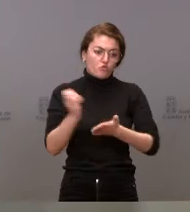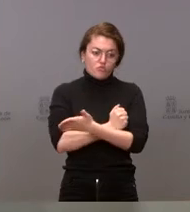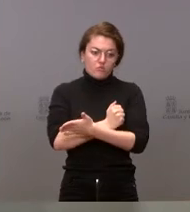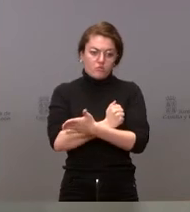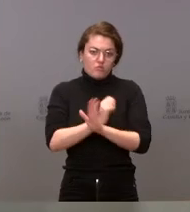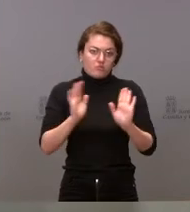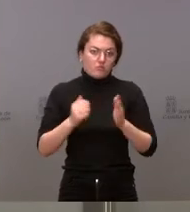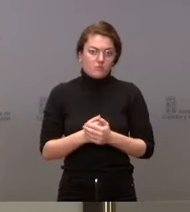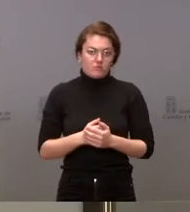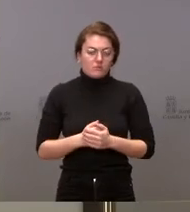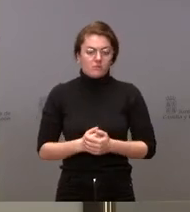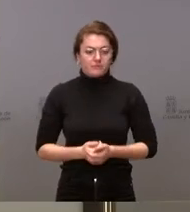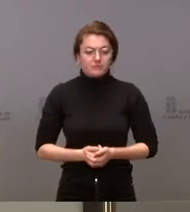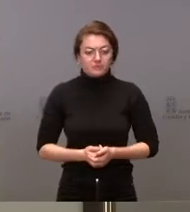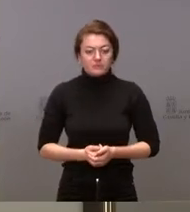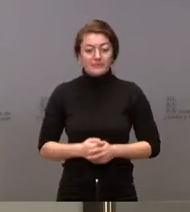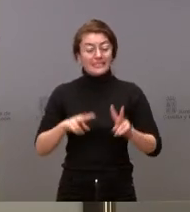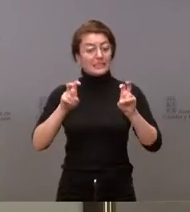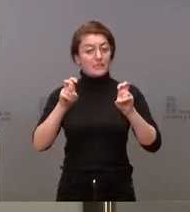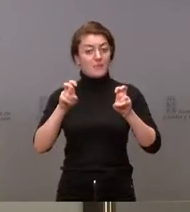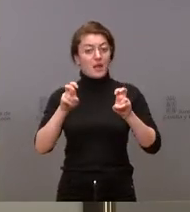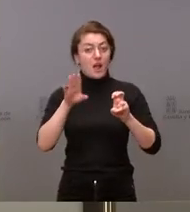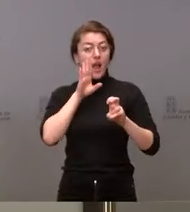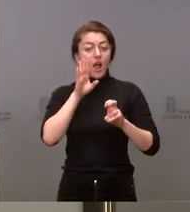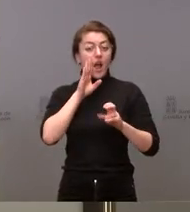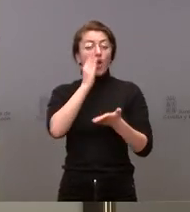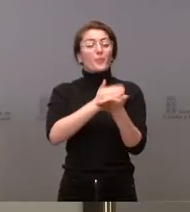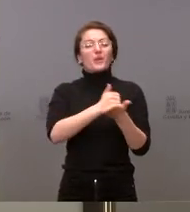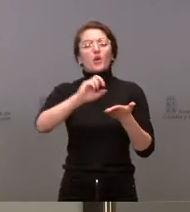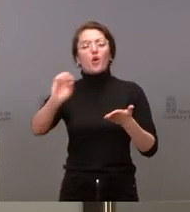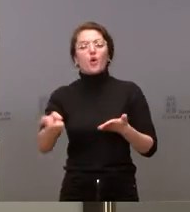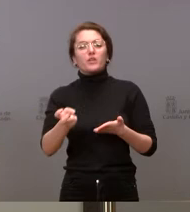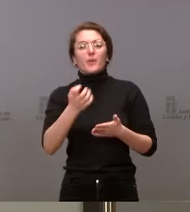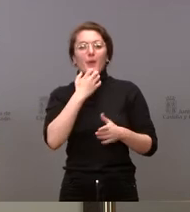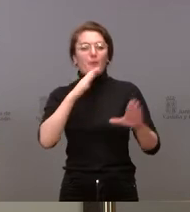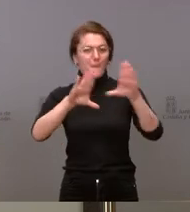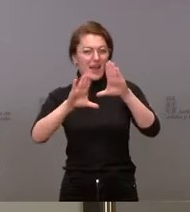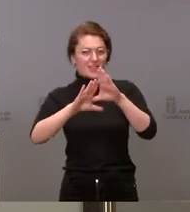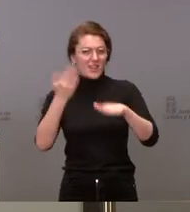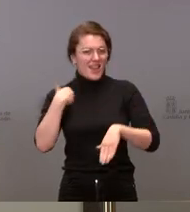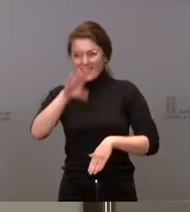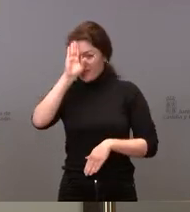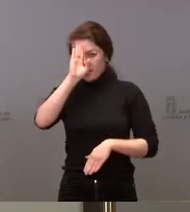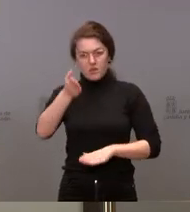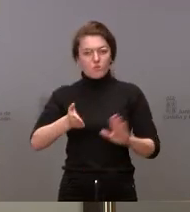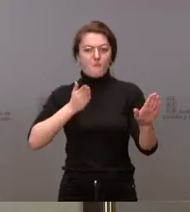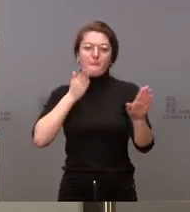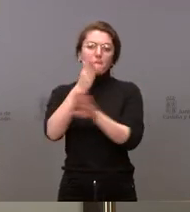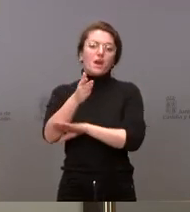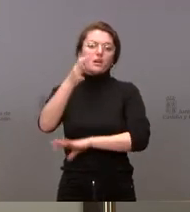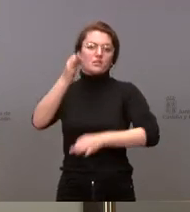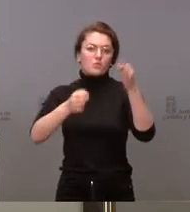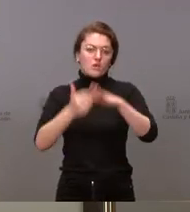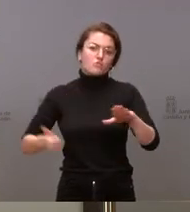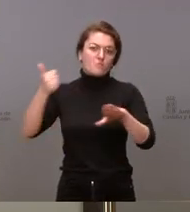si sobre este asunto dado otras comunidades como madrid han ido más allá han ido directamente al supremo y dado los antecedentes con